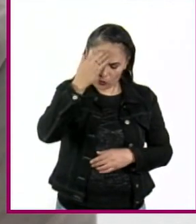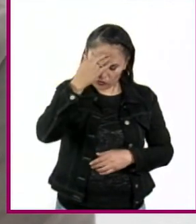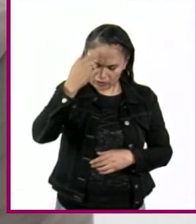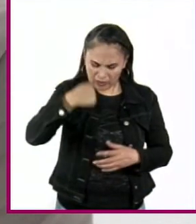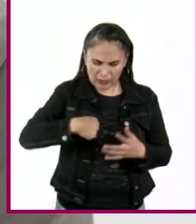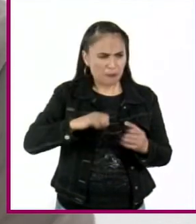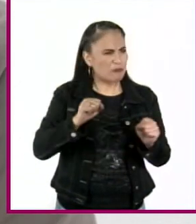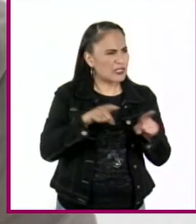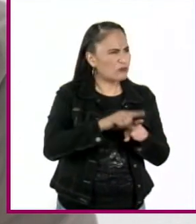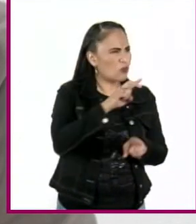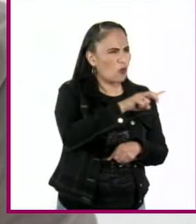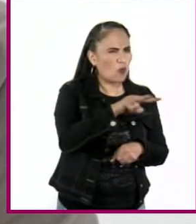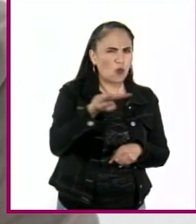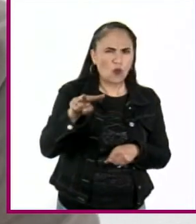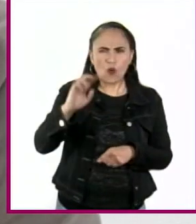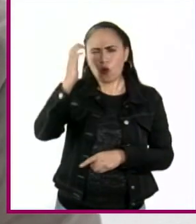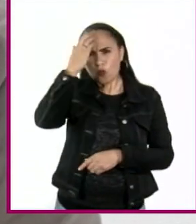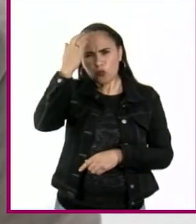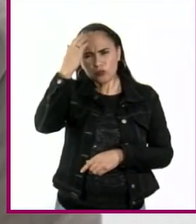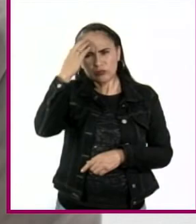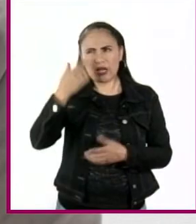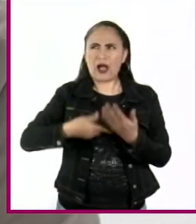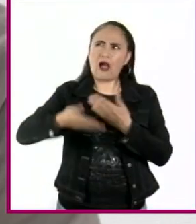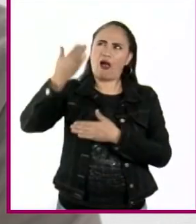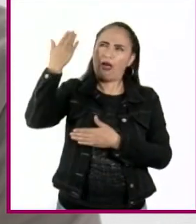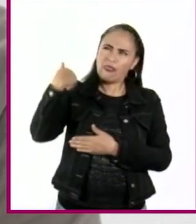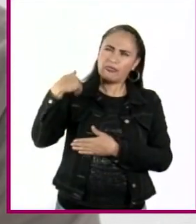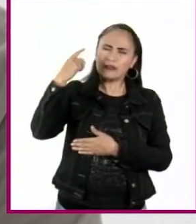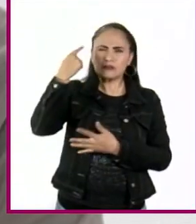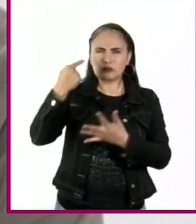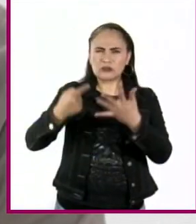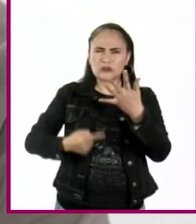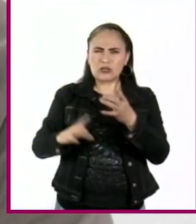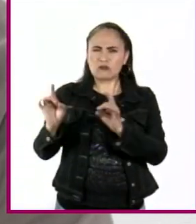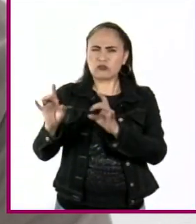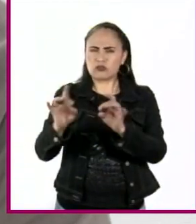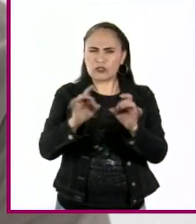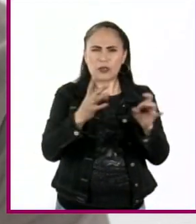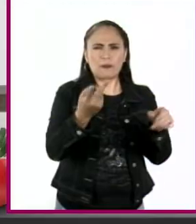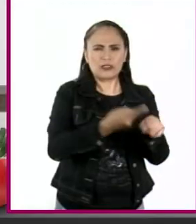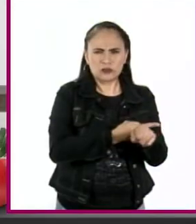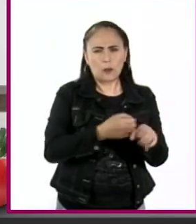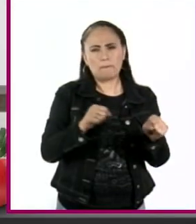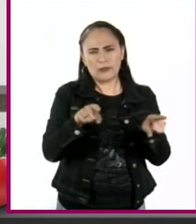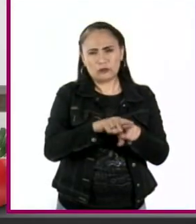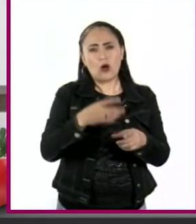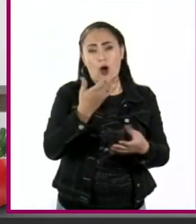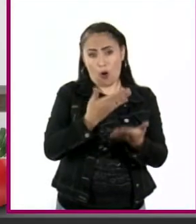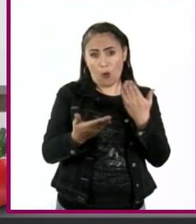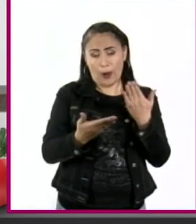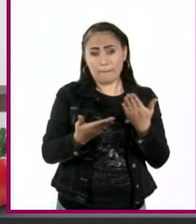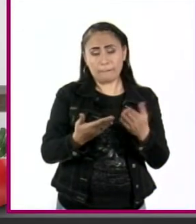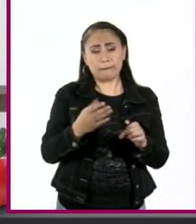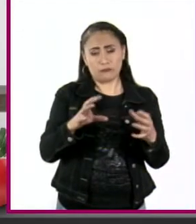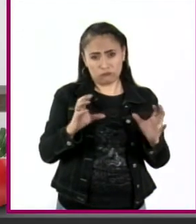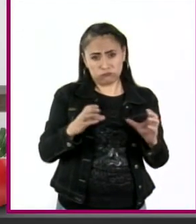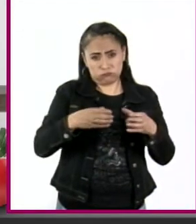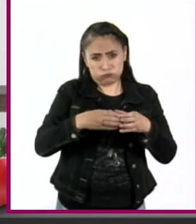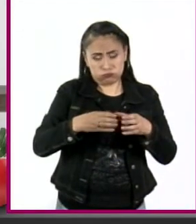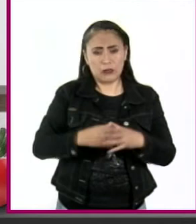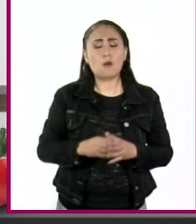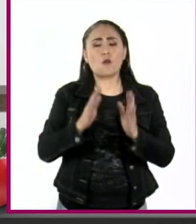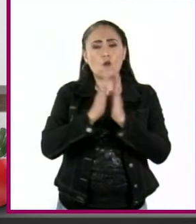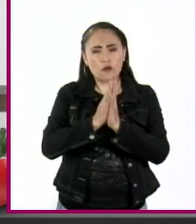conocer a los demás, mirar al pasado para entender el presente y proyectar el futuro en comunidad. Te invitamos a subir a las redes sociales